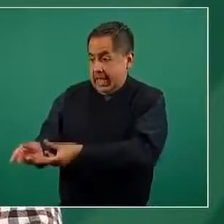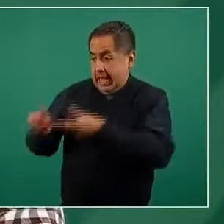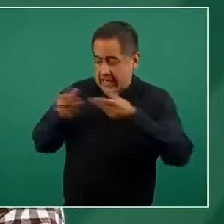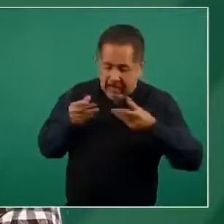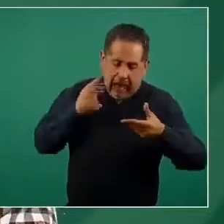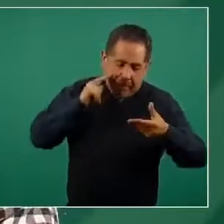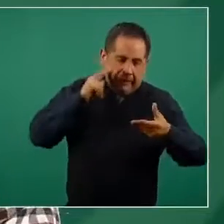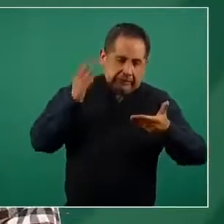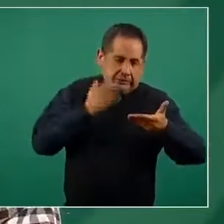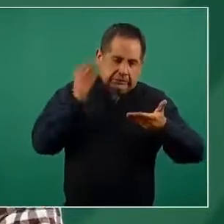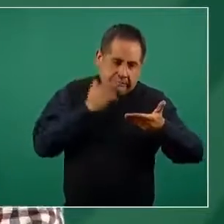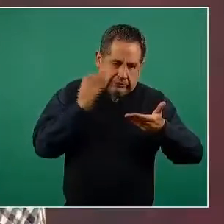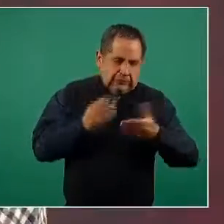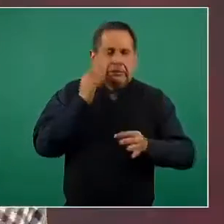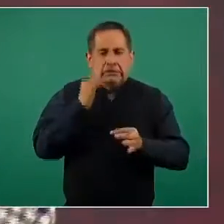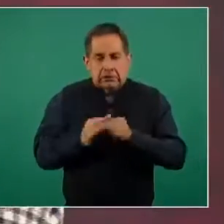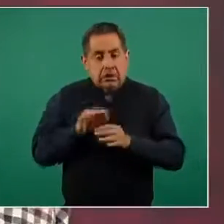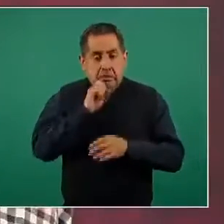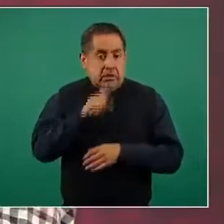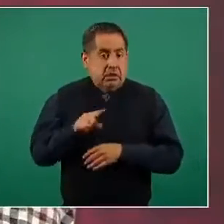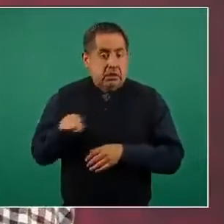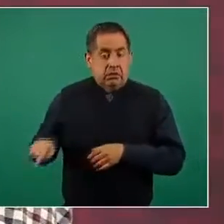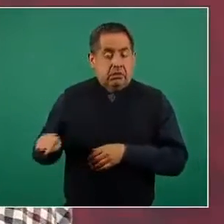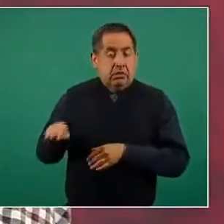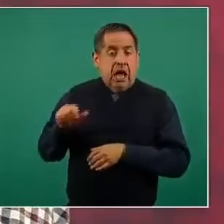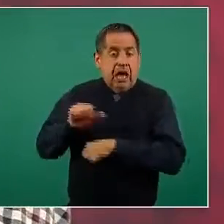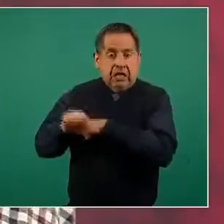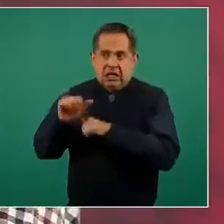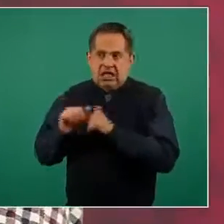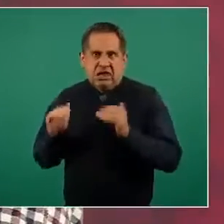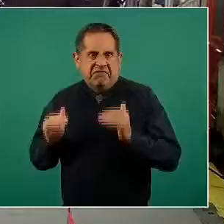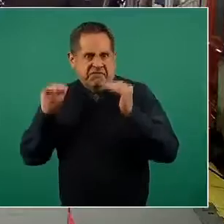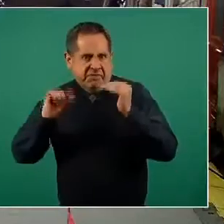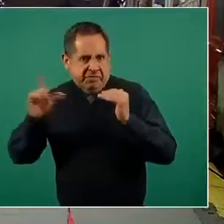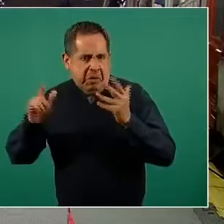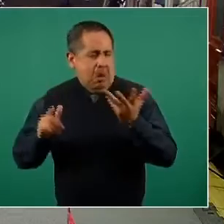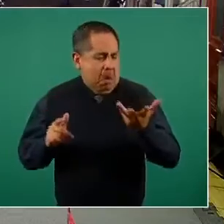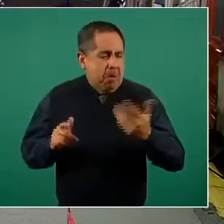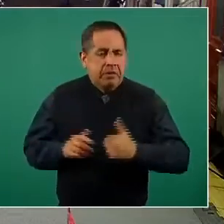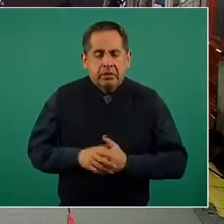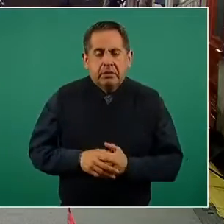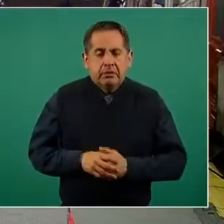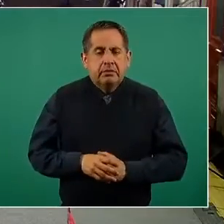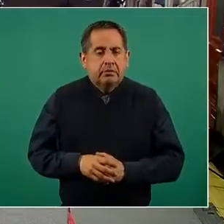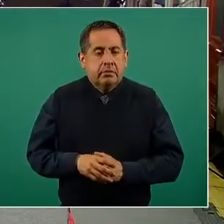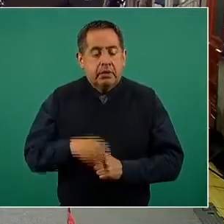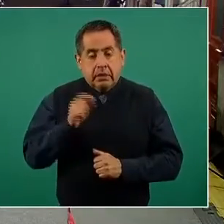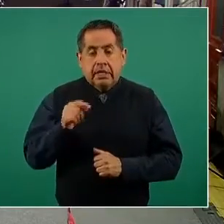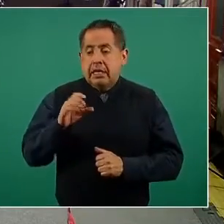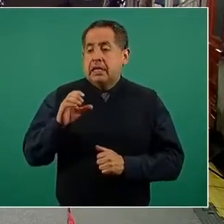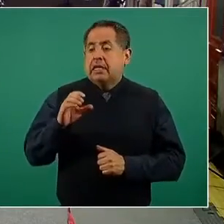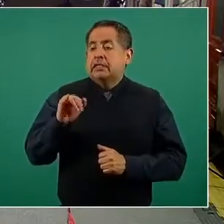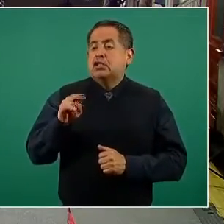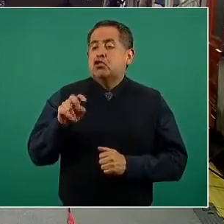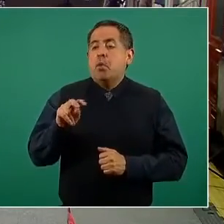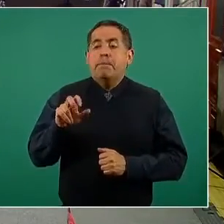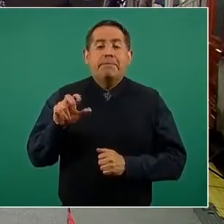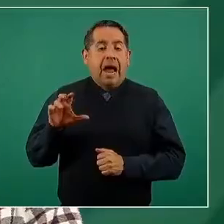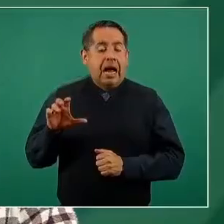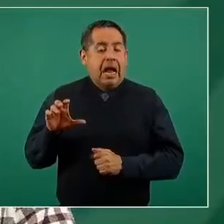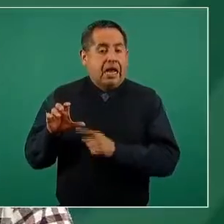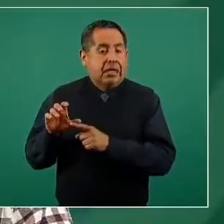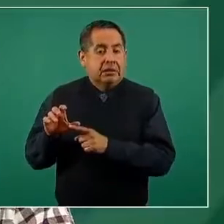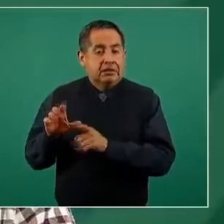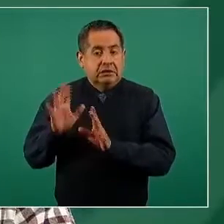de Argentina, que también es una agencia de alto desempeño. Entonces, Sinovac ya